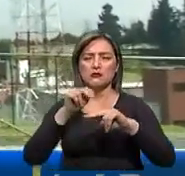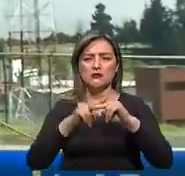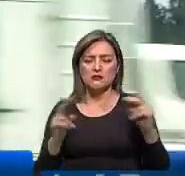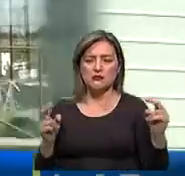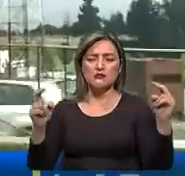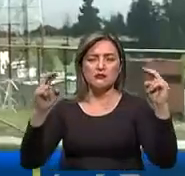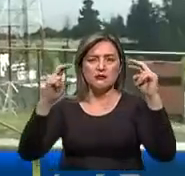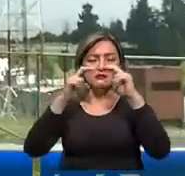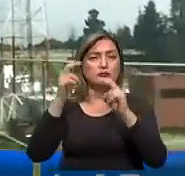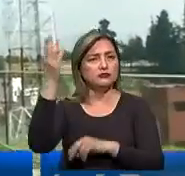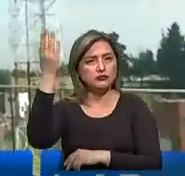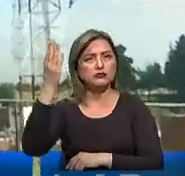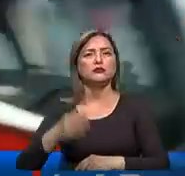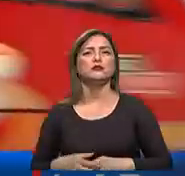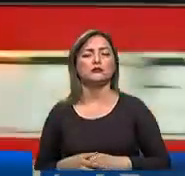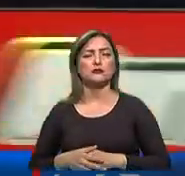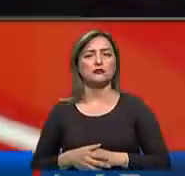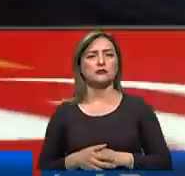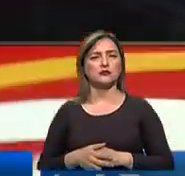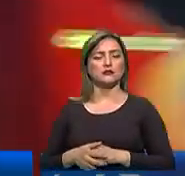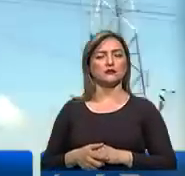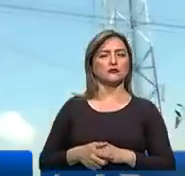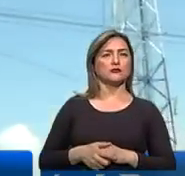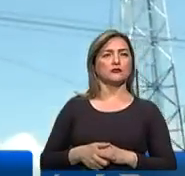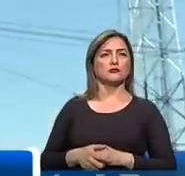con la realización del puente. Llevan algunos días